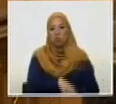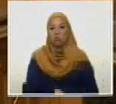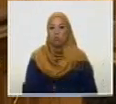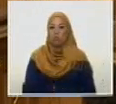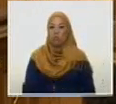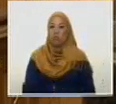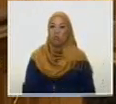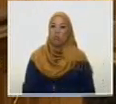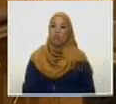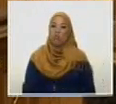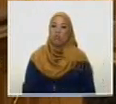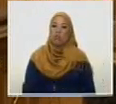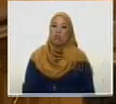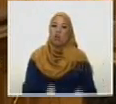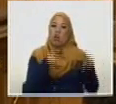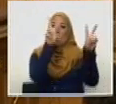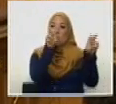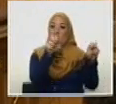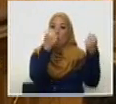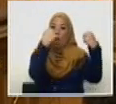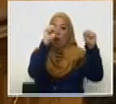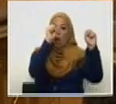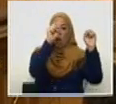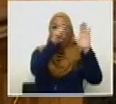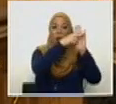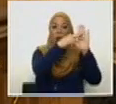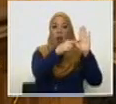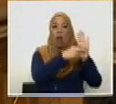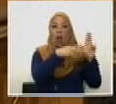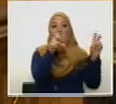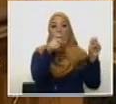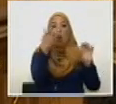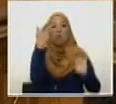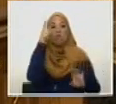para aplicar nuevas sanciones al pueblo venezolano.